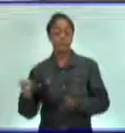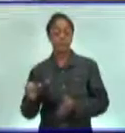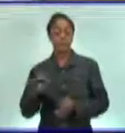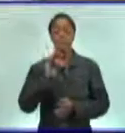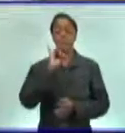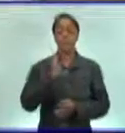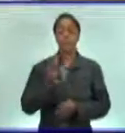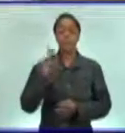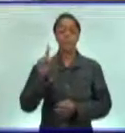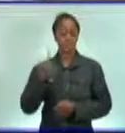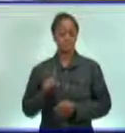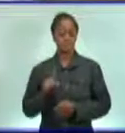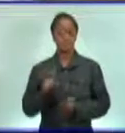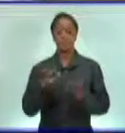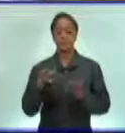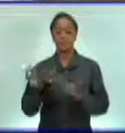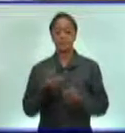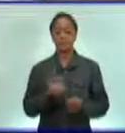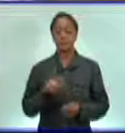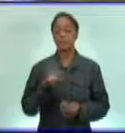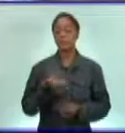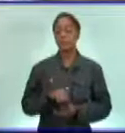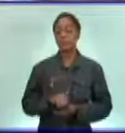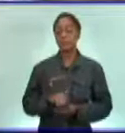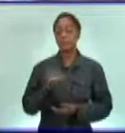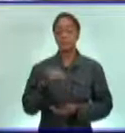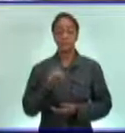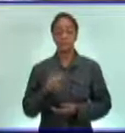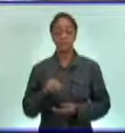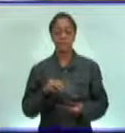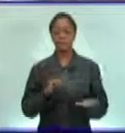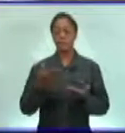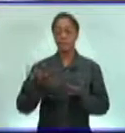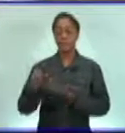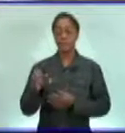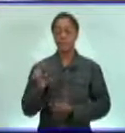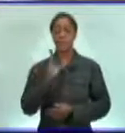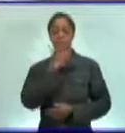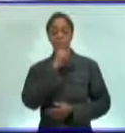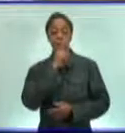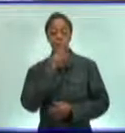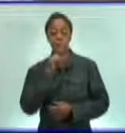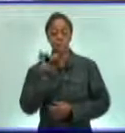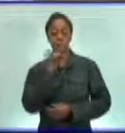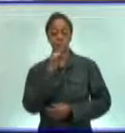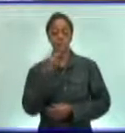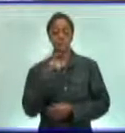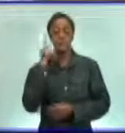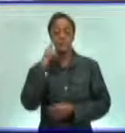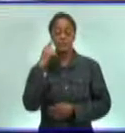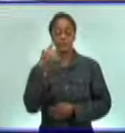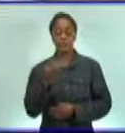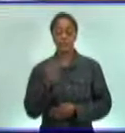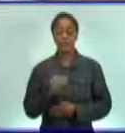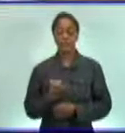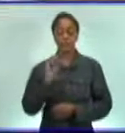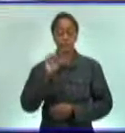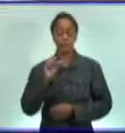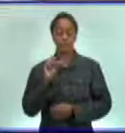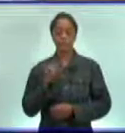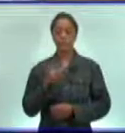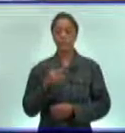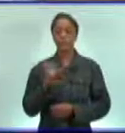libro de texto. A continuación, les voy a presentar un hermoso video que nos va a mostrar un poquito de